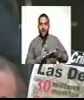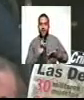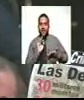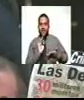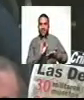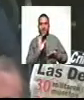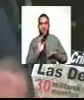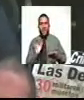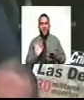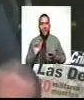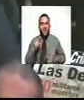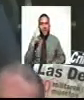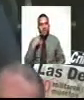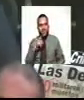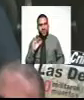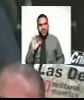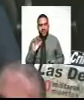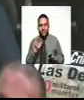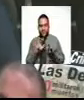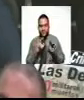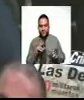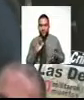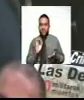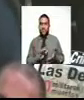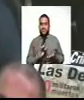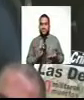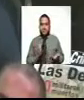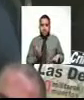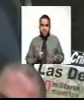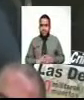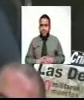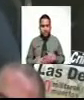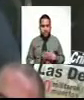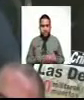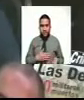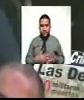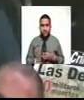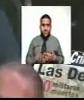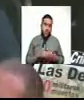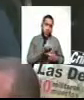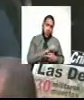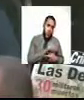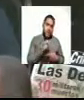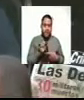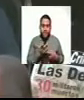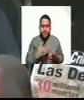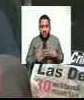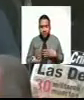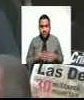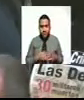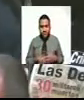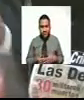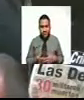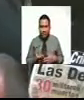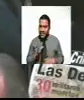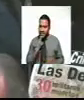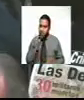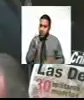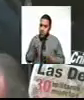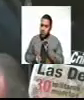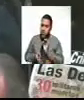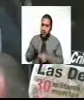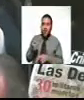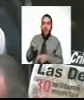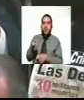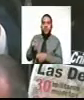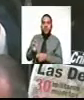día electoral, un día laboral para la votación. Pero los jurados de votación en Colombia, en su gran mayoría, son